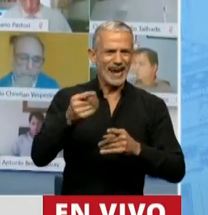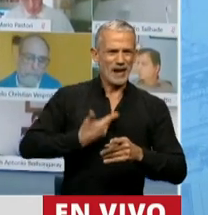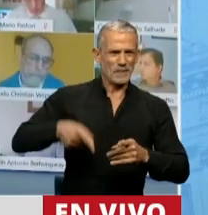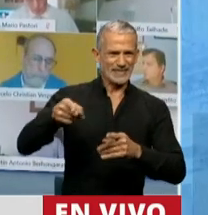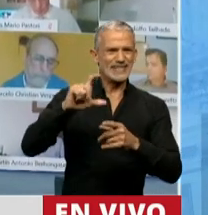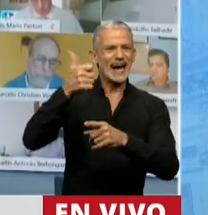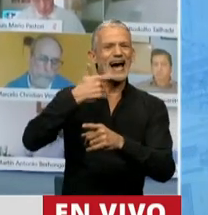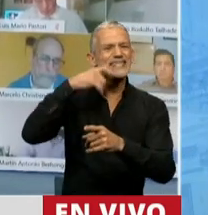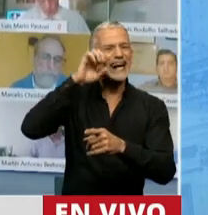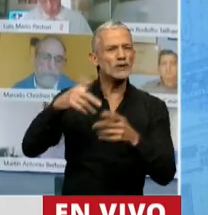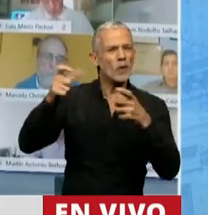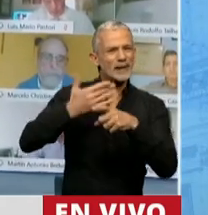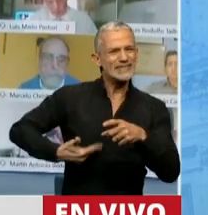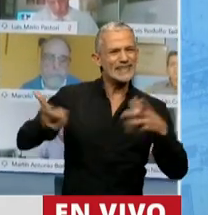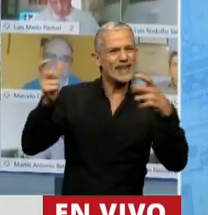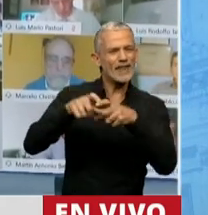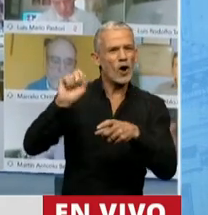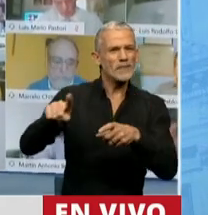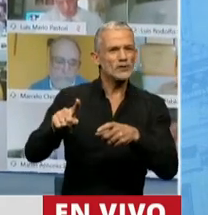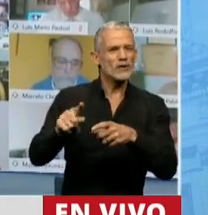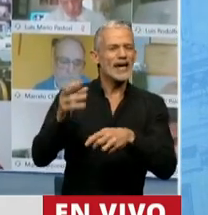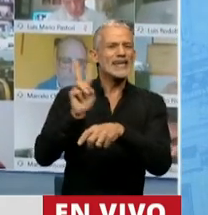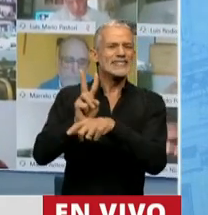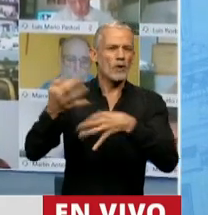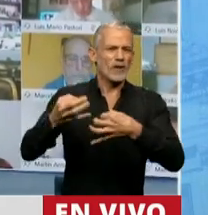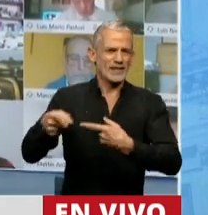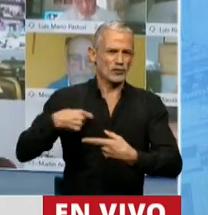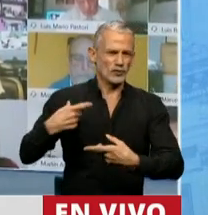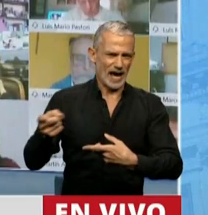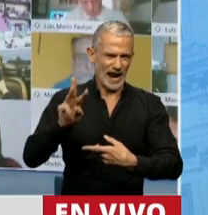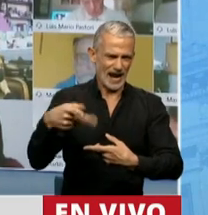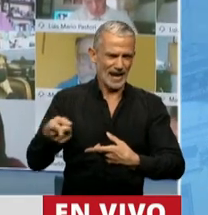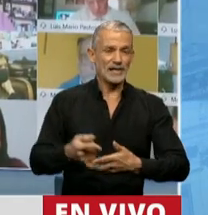la otra comisión, la Comisión de Seguridad Social.